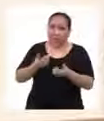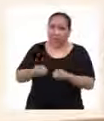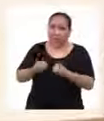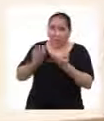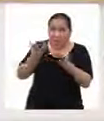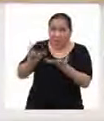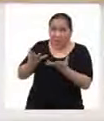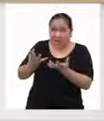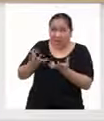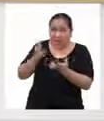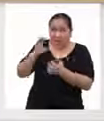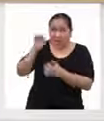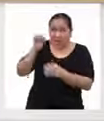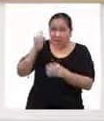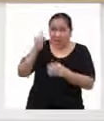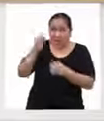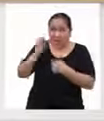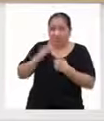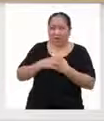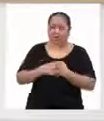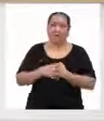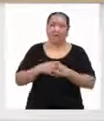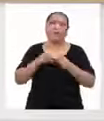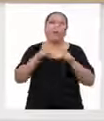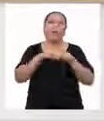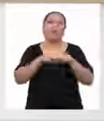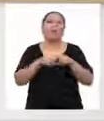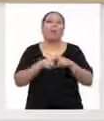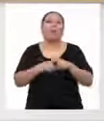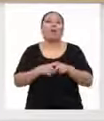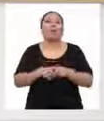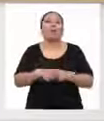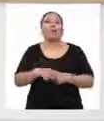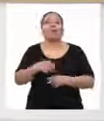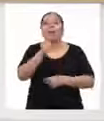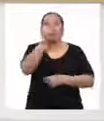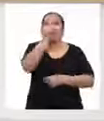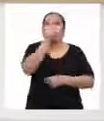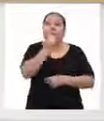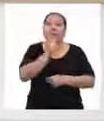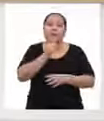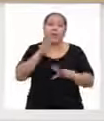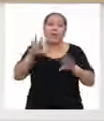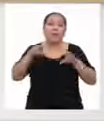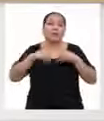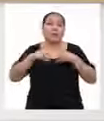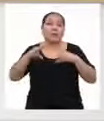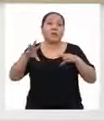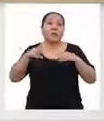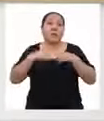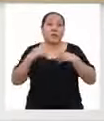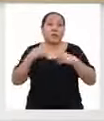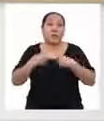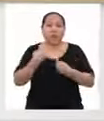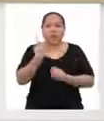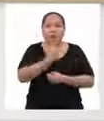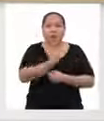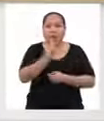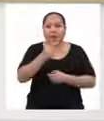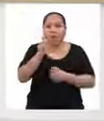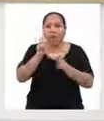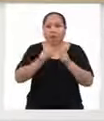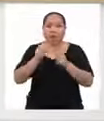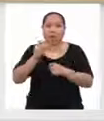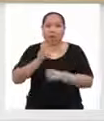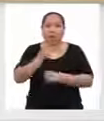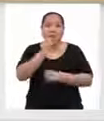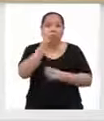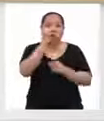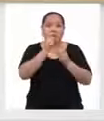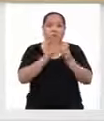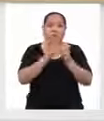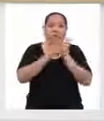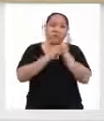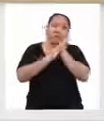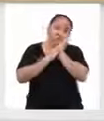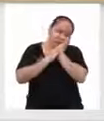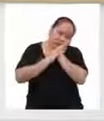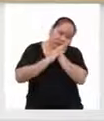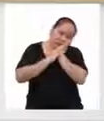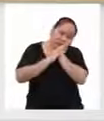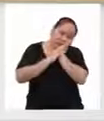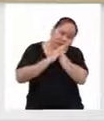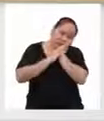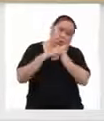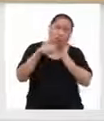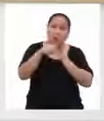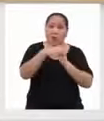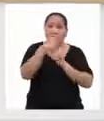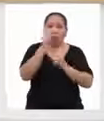estrés? Depende de la tolerancia de cada persona. Hay quienes se quedan dormidos en el bus, ¿has visto? Pero en